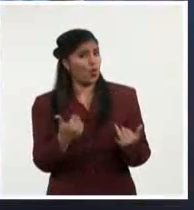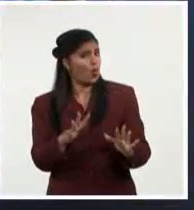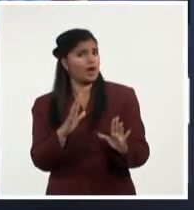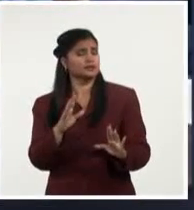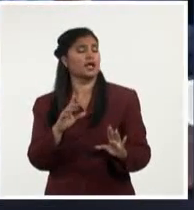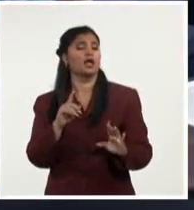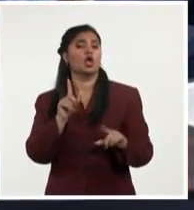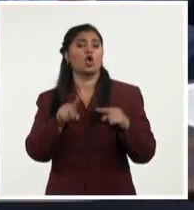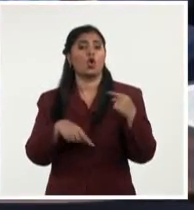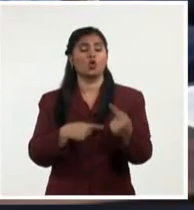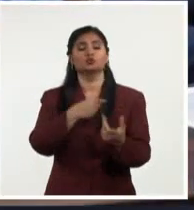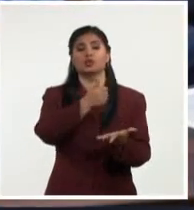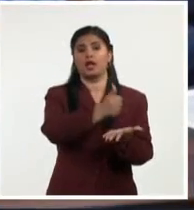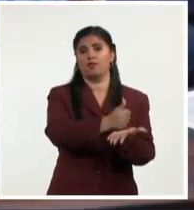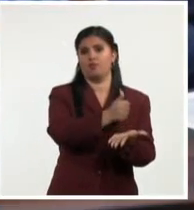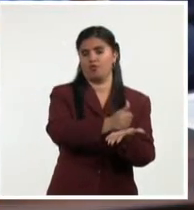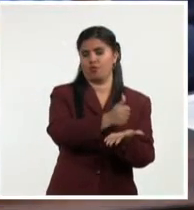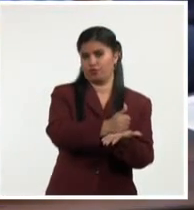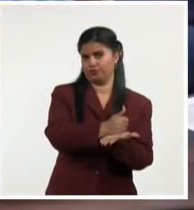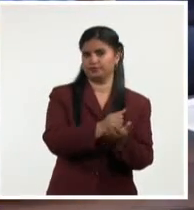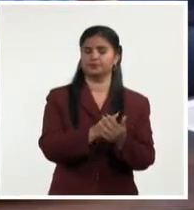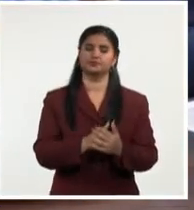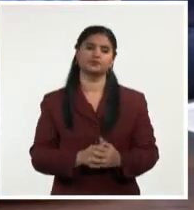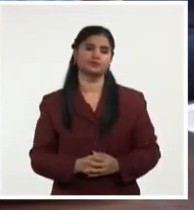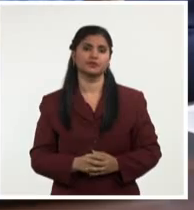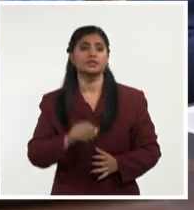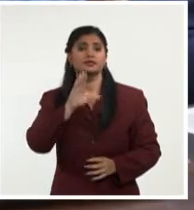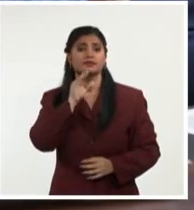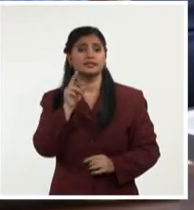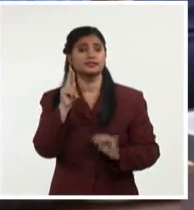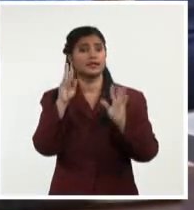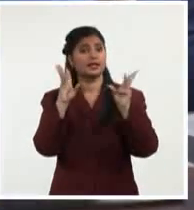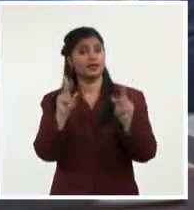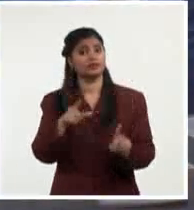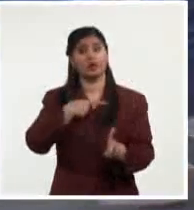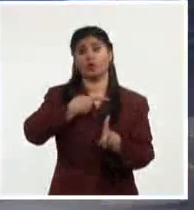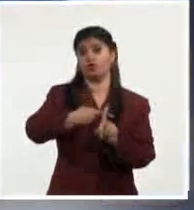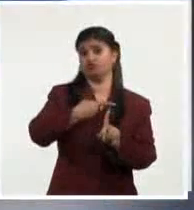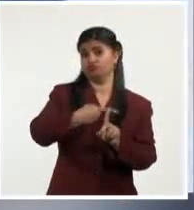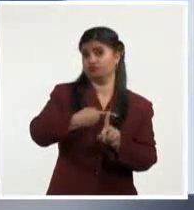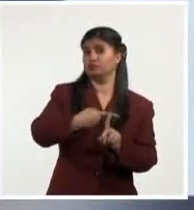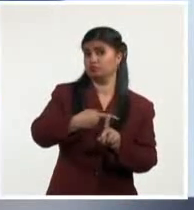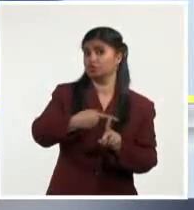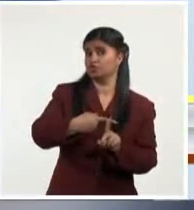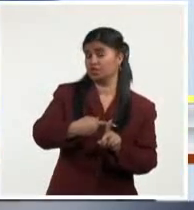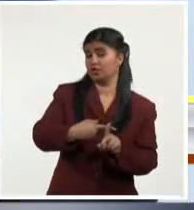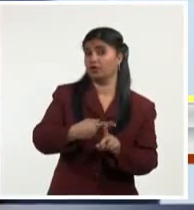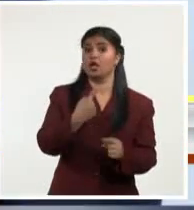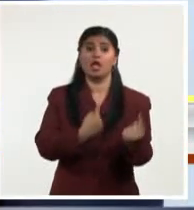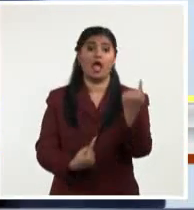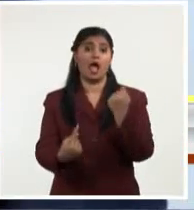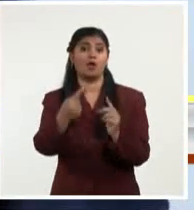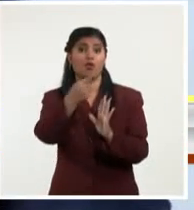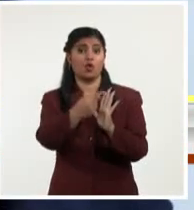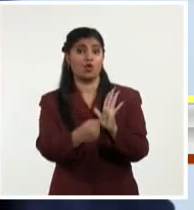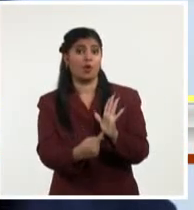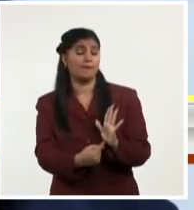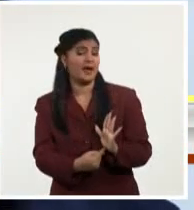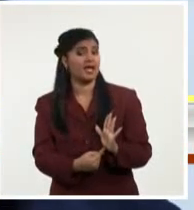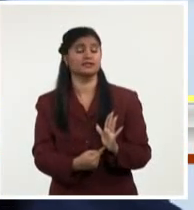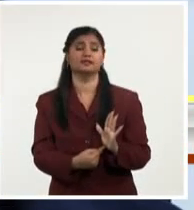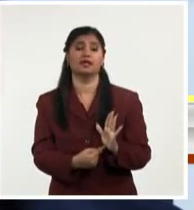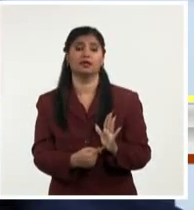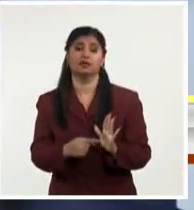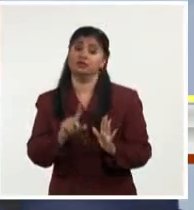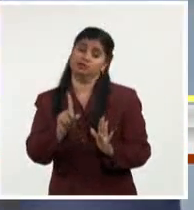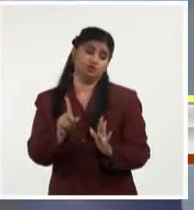Ucrania. El alto funcionario destacó que se registra un resultado positivo pese a las acciones de los países no amistosos con Rusia. Indicó